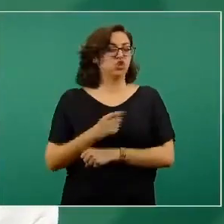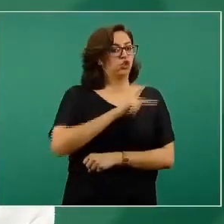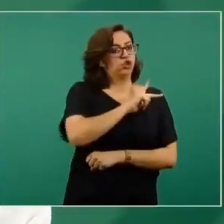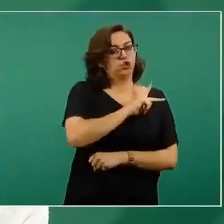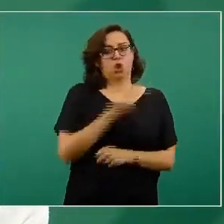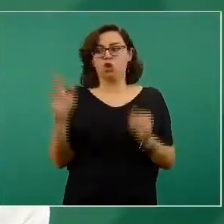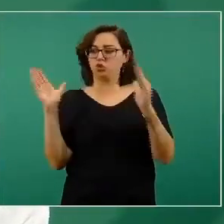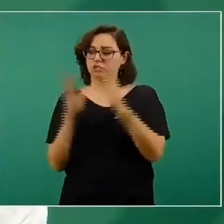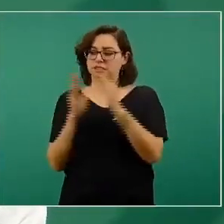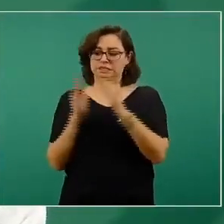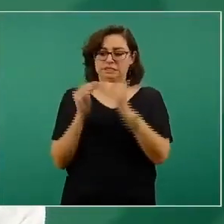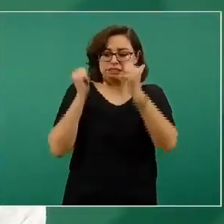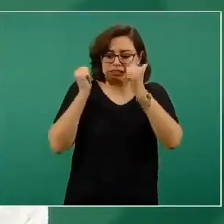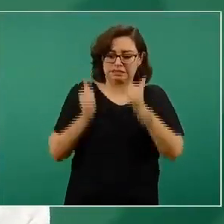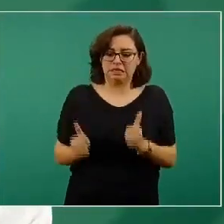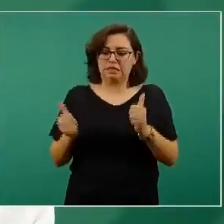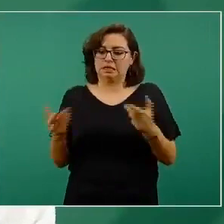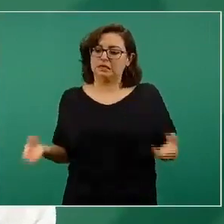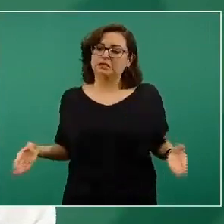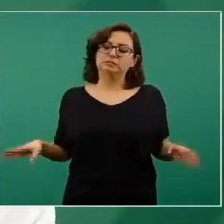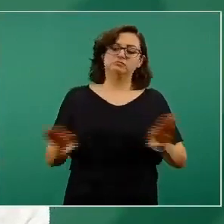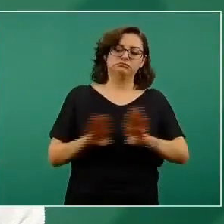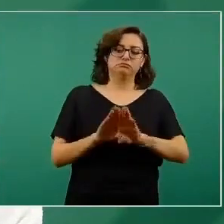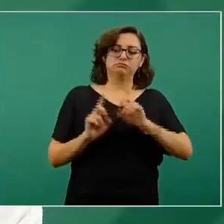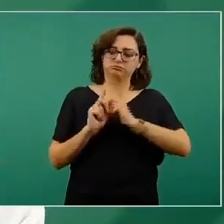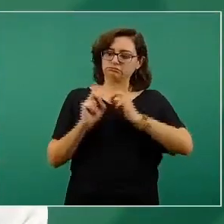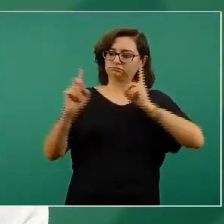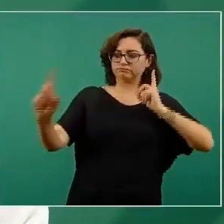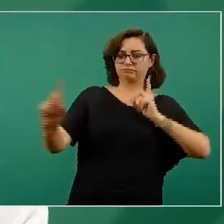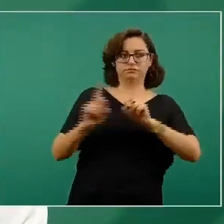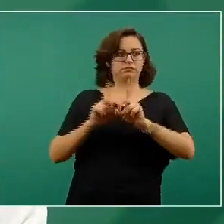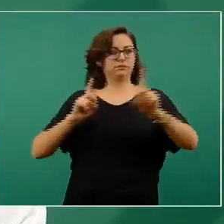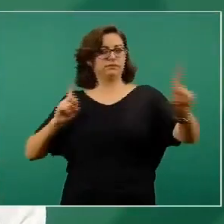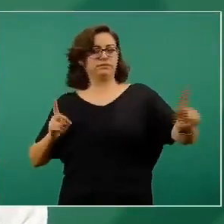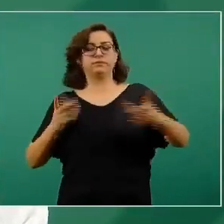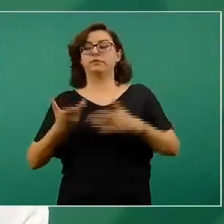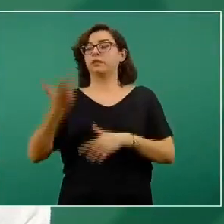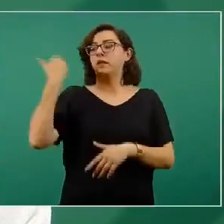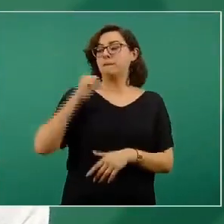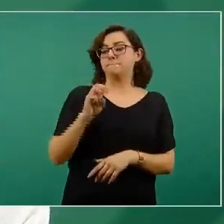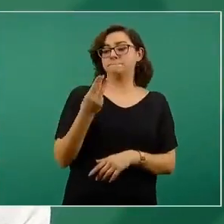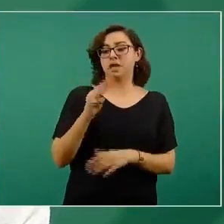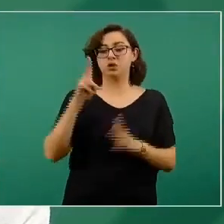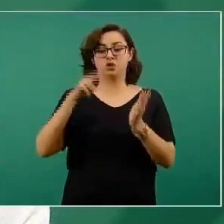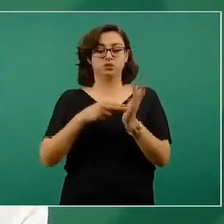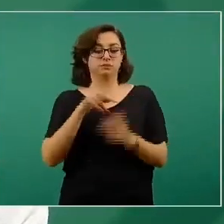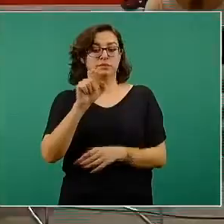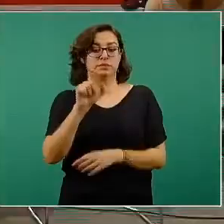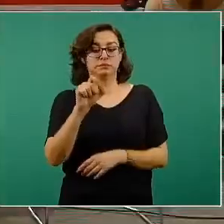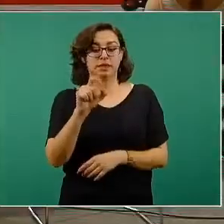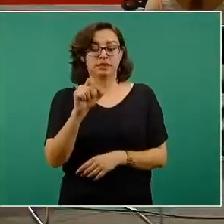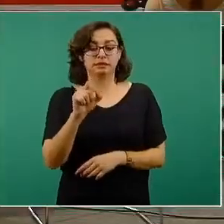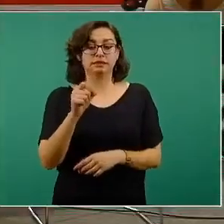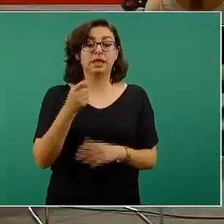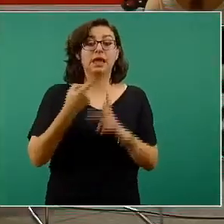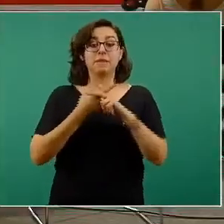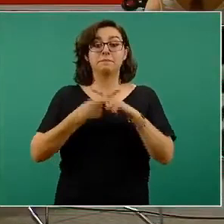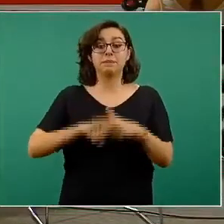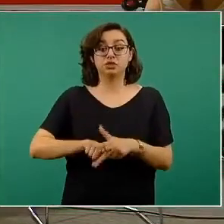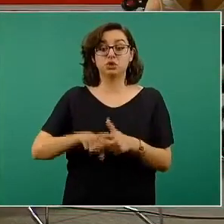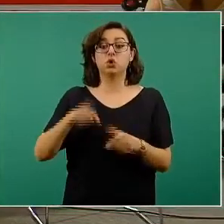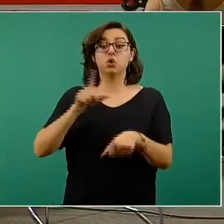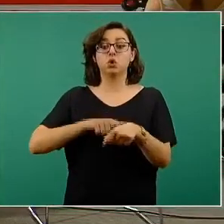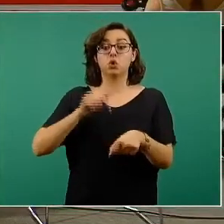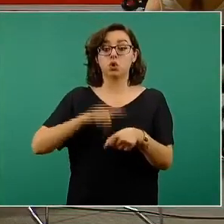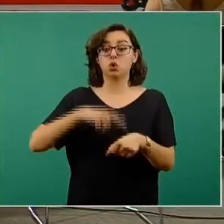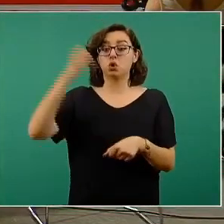el semáforo de riesgo COVID, a inicios de mayo de 2020, establecimos un grupo técnico que le llamamos